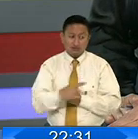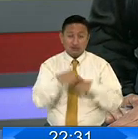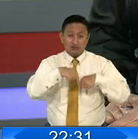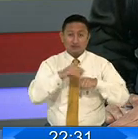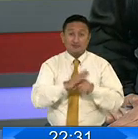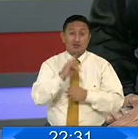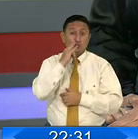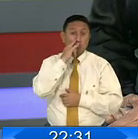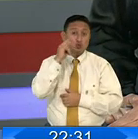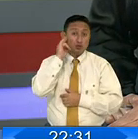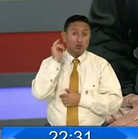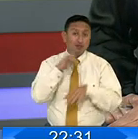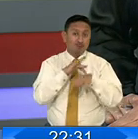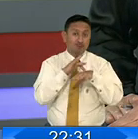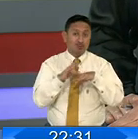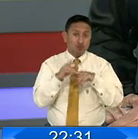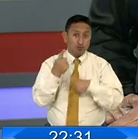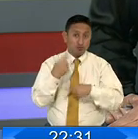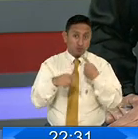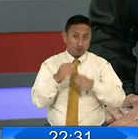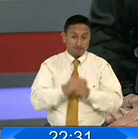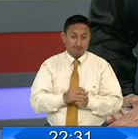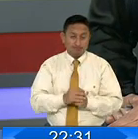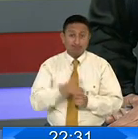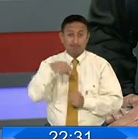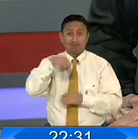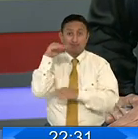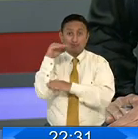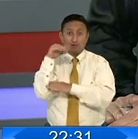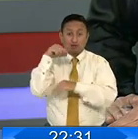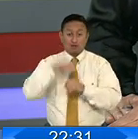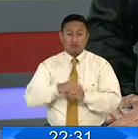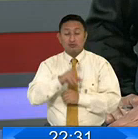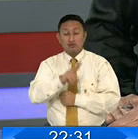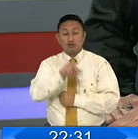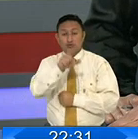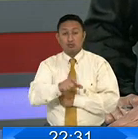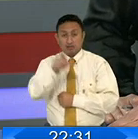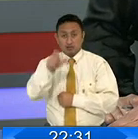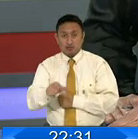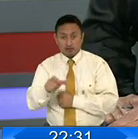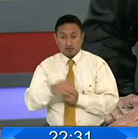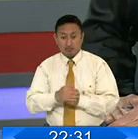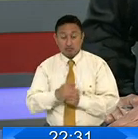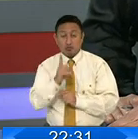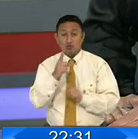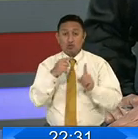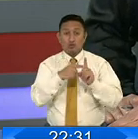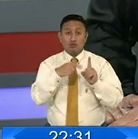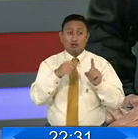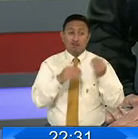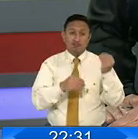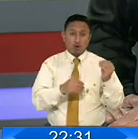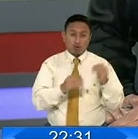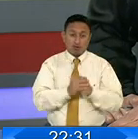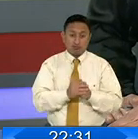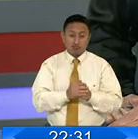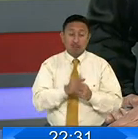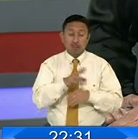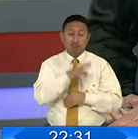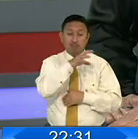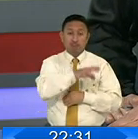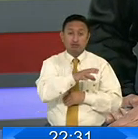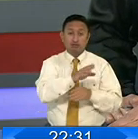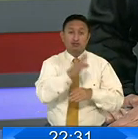de pornografía infantil. En Ecuador fueron capturadas dos personas, uno de ellos menor de edad, en las provincias